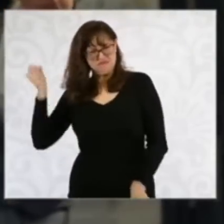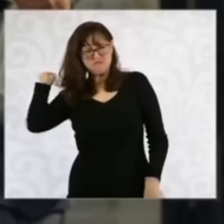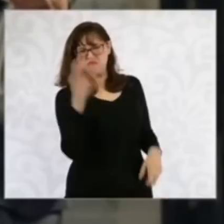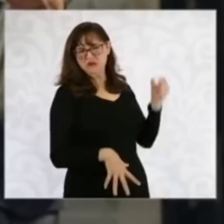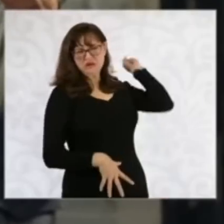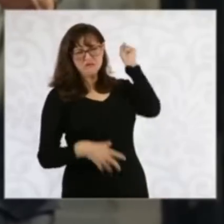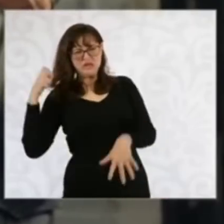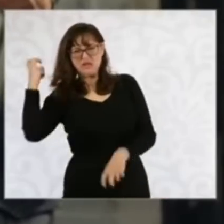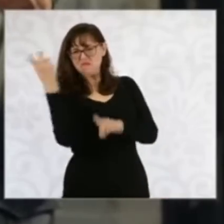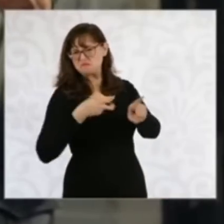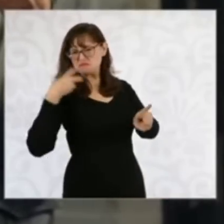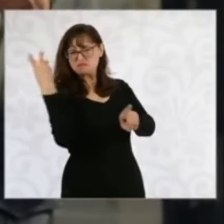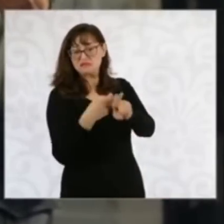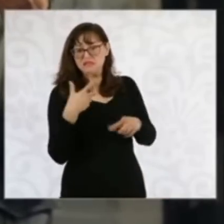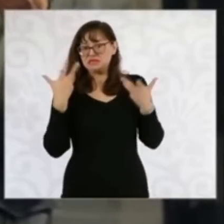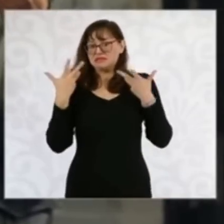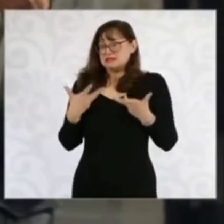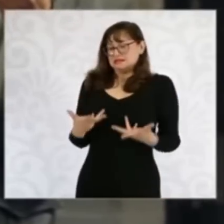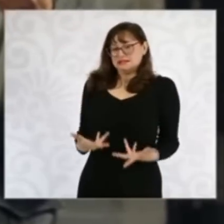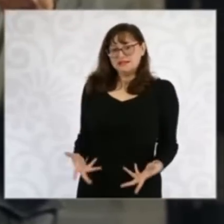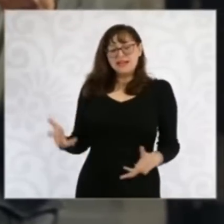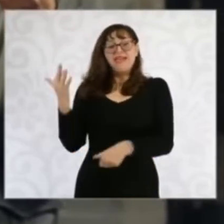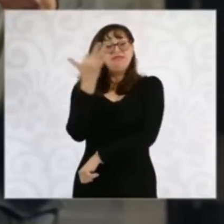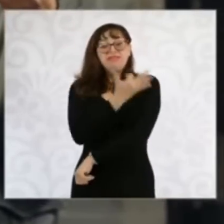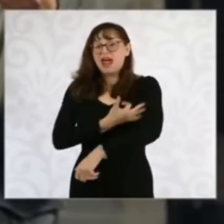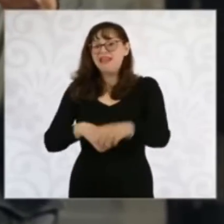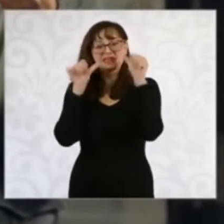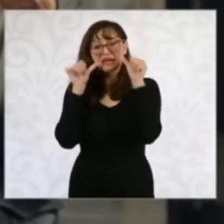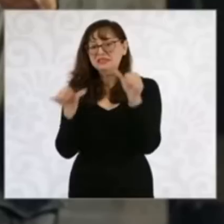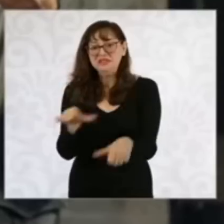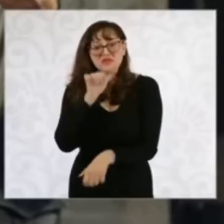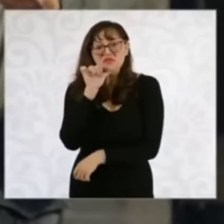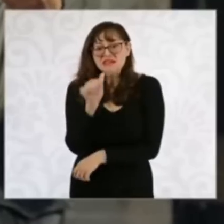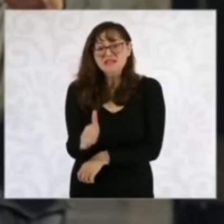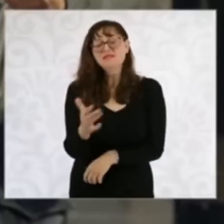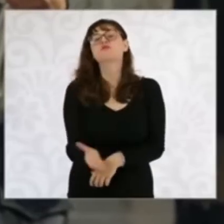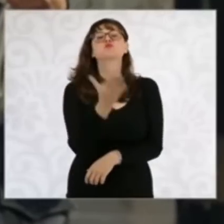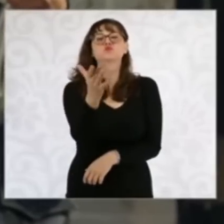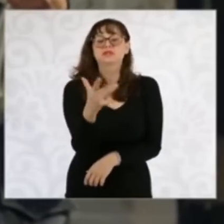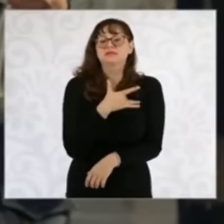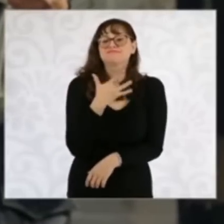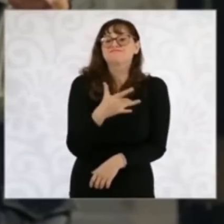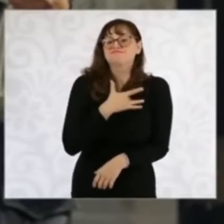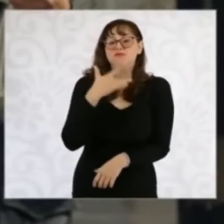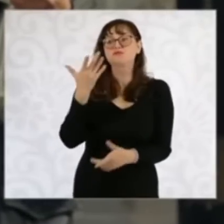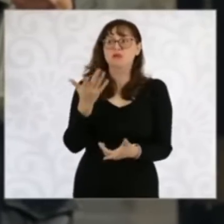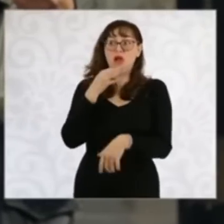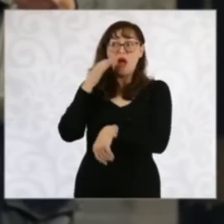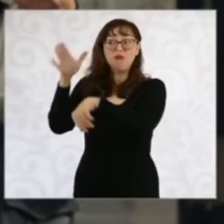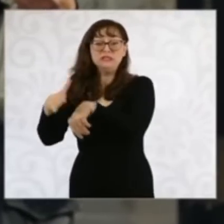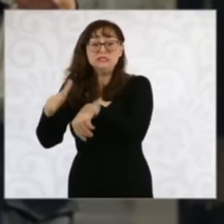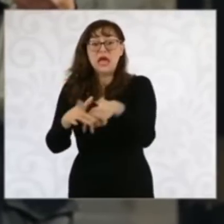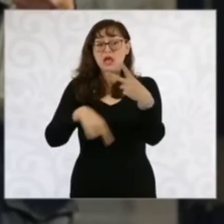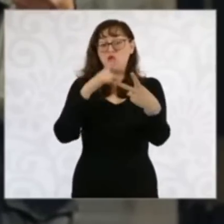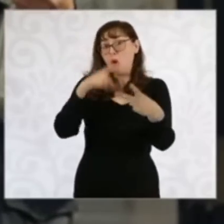insultos por su retraso en la atención a las víctimas. ¿Qué mensaje le manda en primer lugar al pueblo de México y cuál es la opinión que tiene de esta